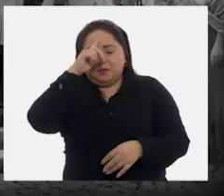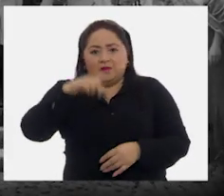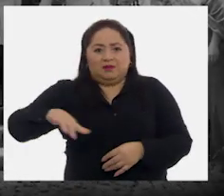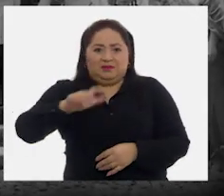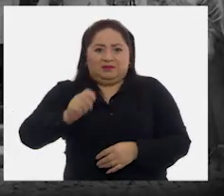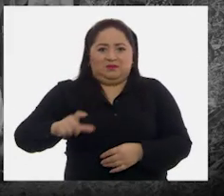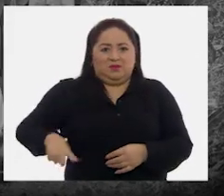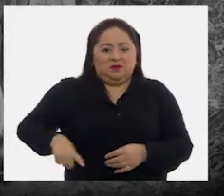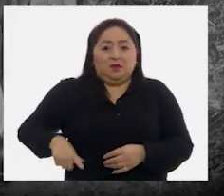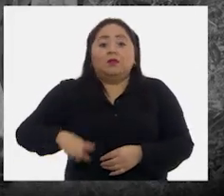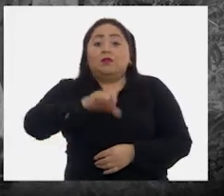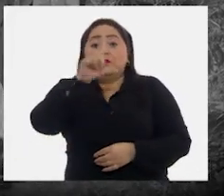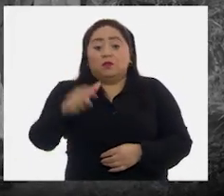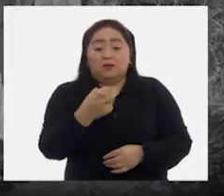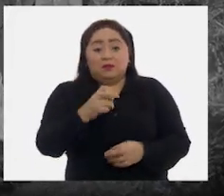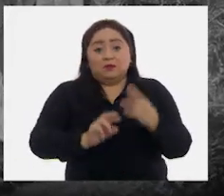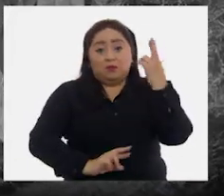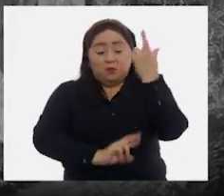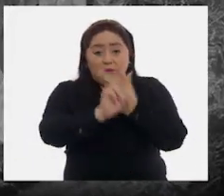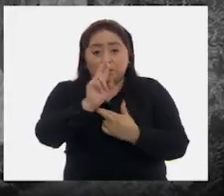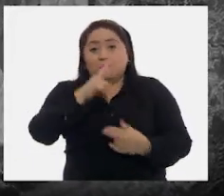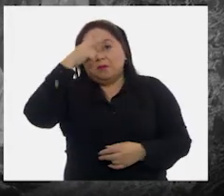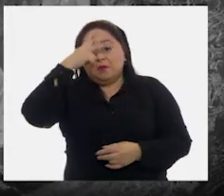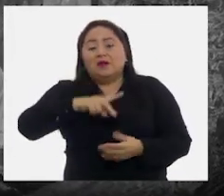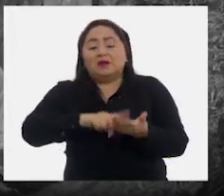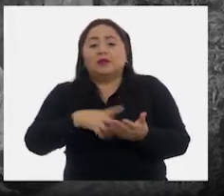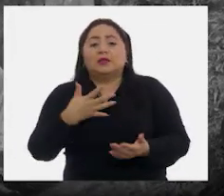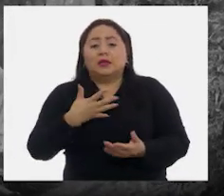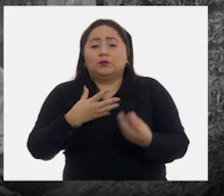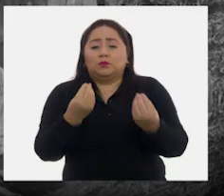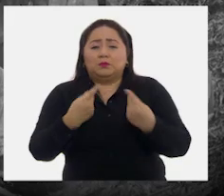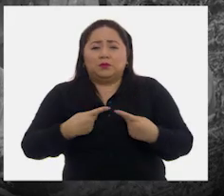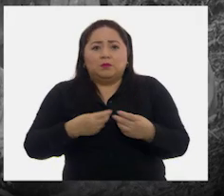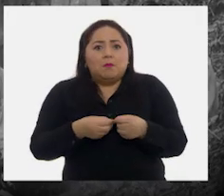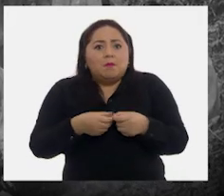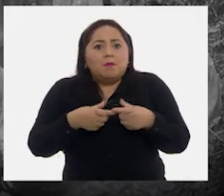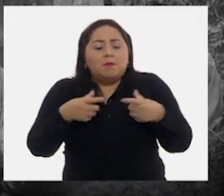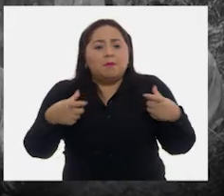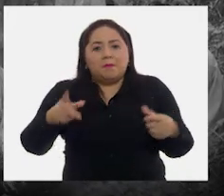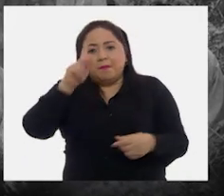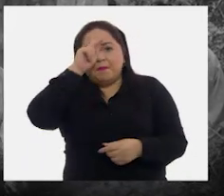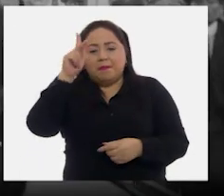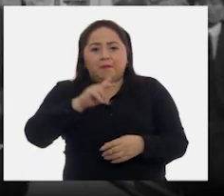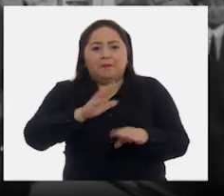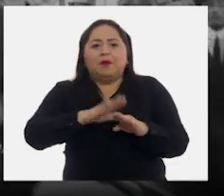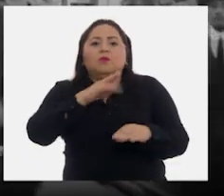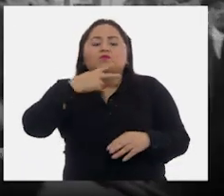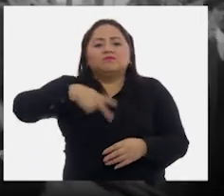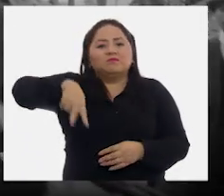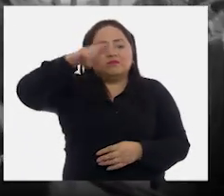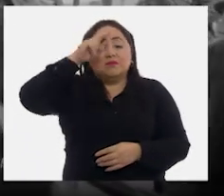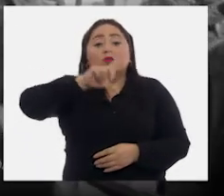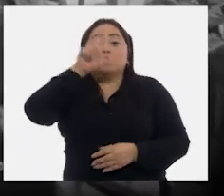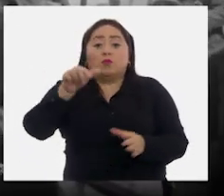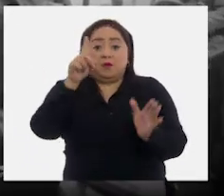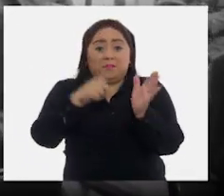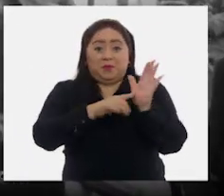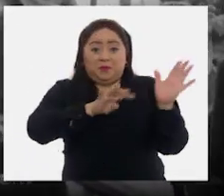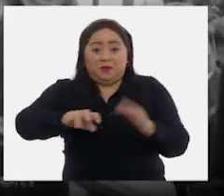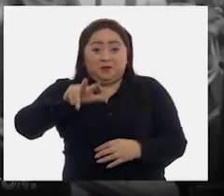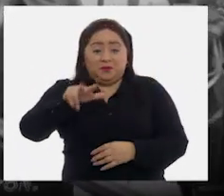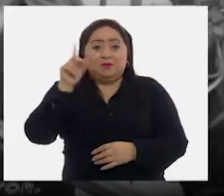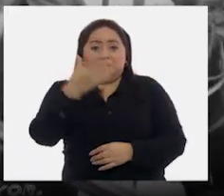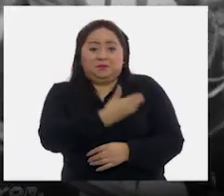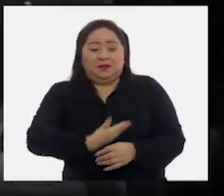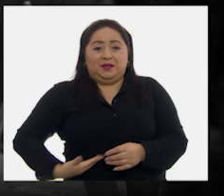públicas. Después de la Revolución, México tenía una población mayoritariamente rural y analfabeta. En 1918, el